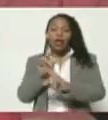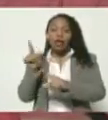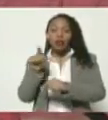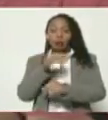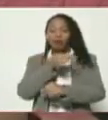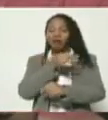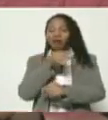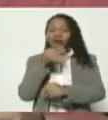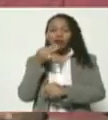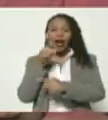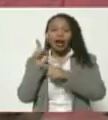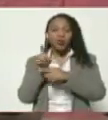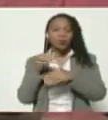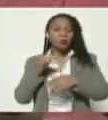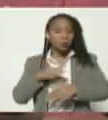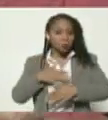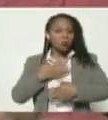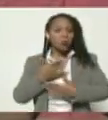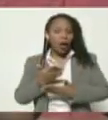extraordinarios.